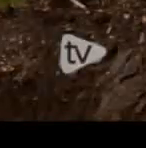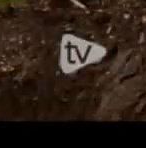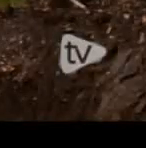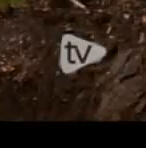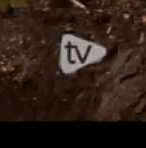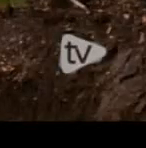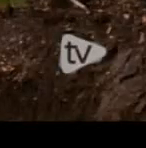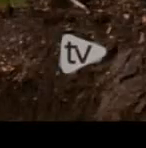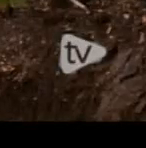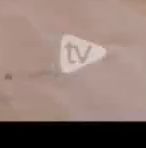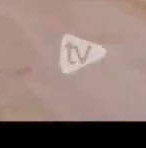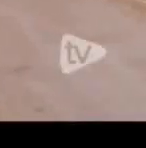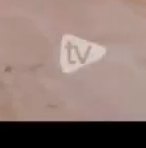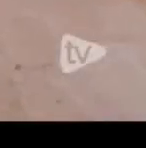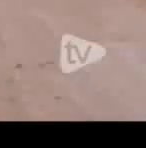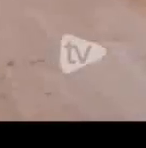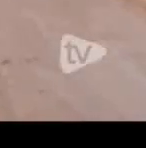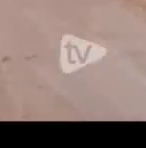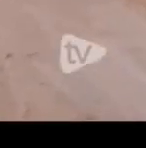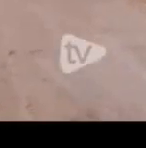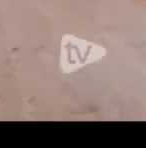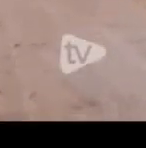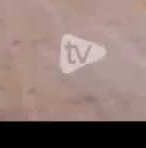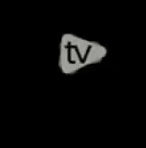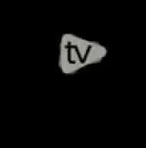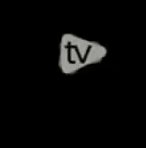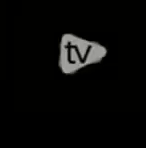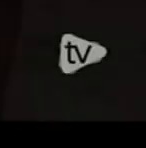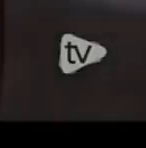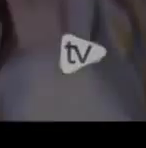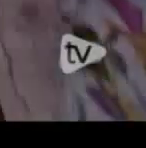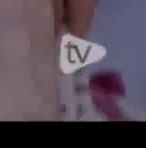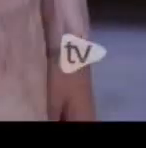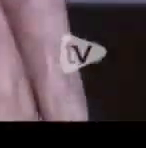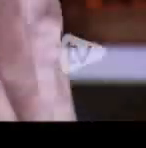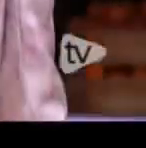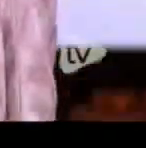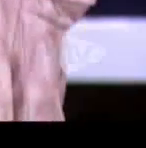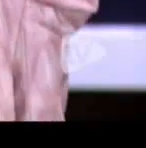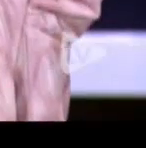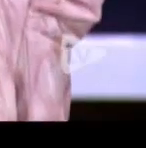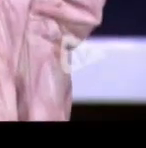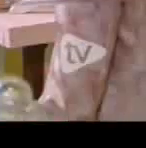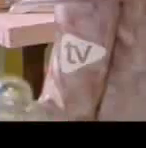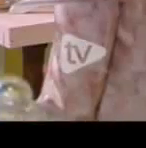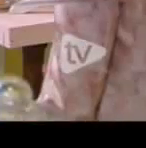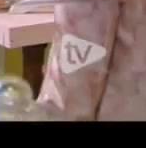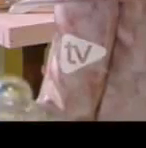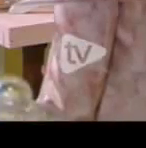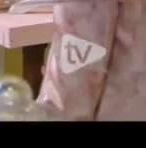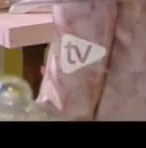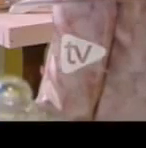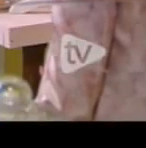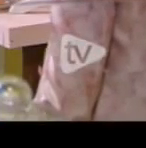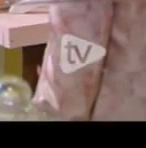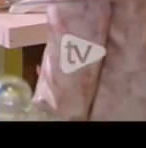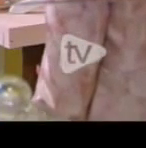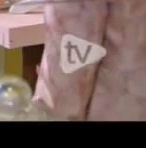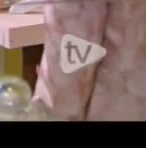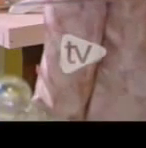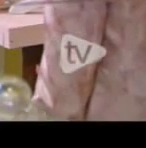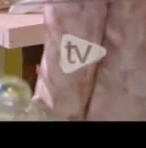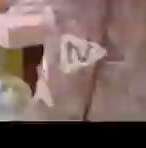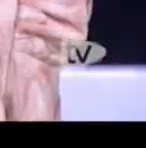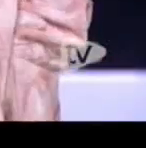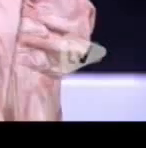Es llevada a la ciudad, donde una nueva aventura la espera. Ahora sí que pareces una chica